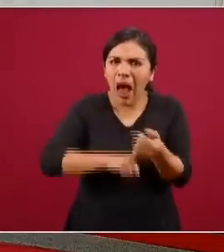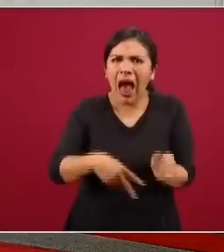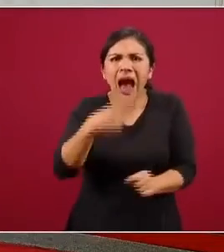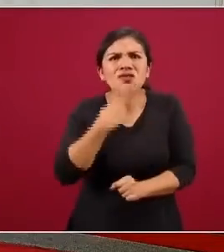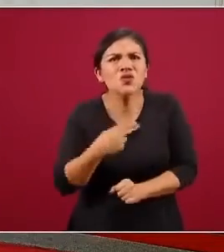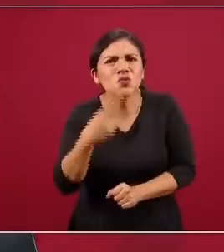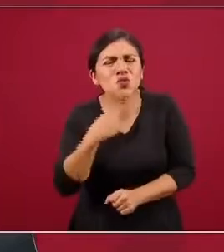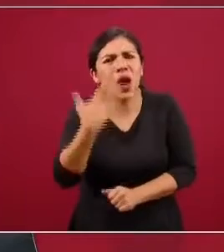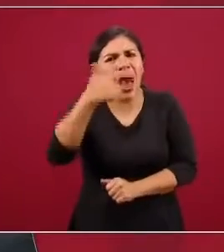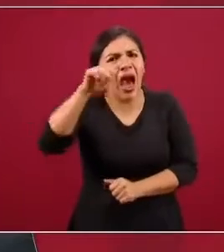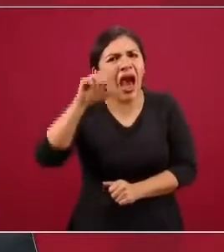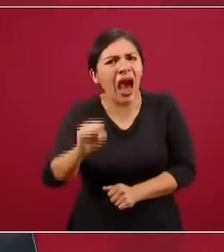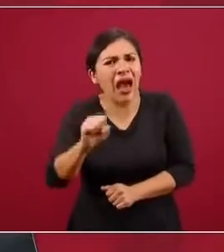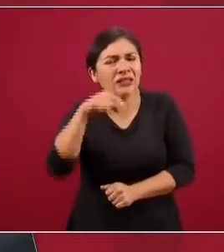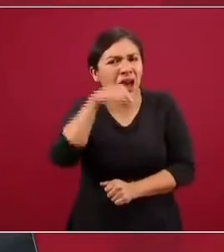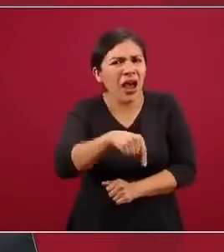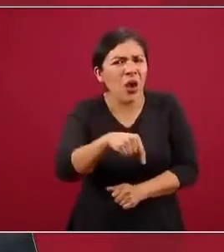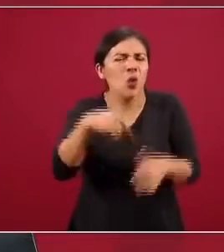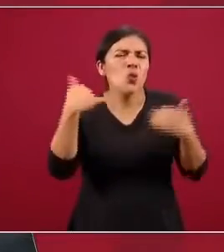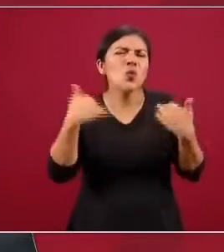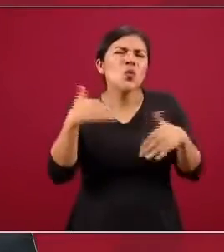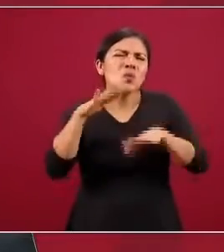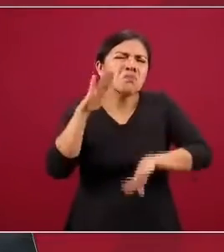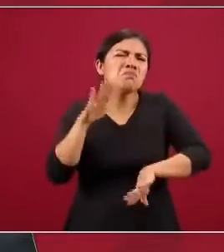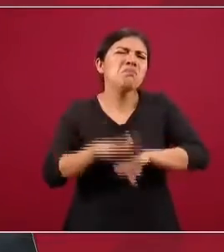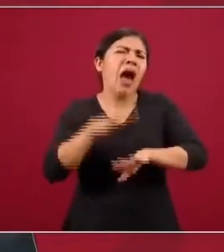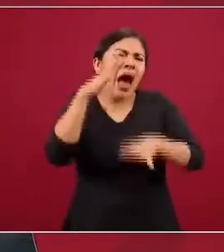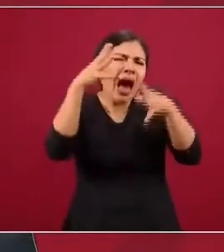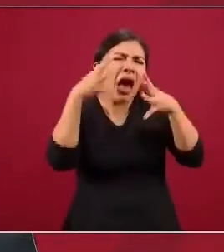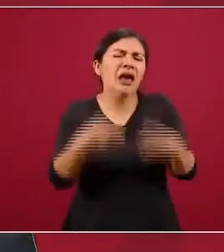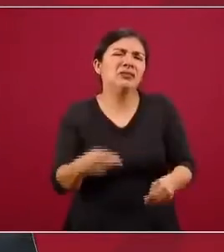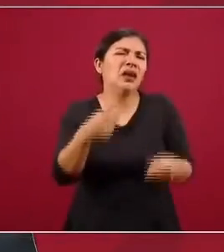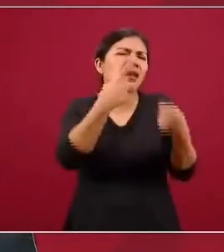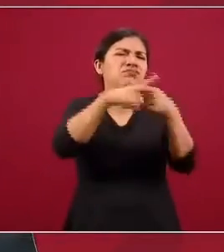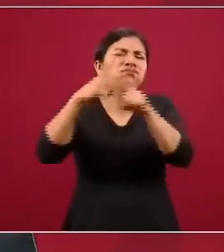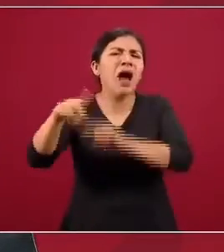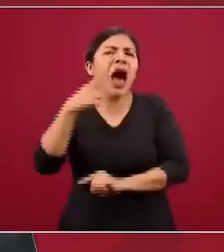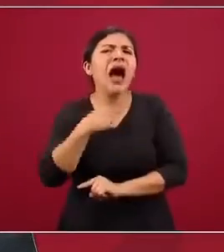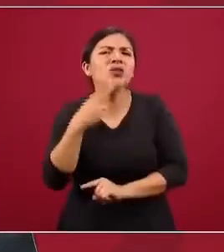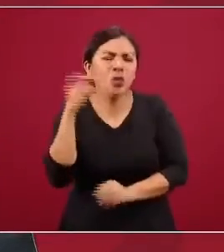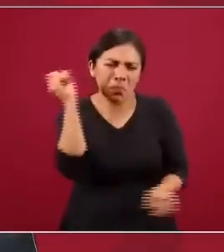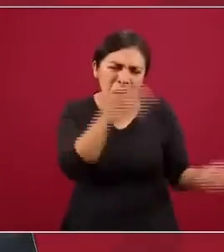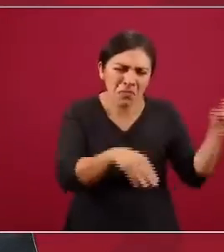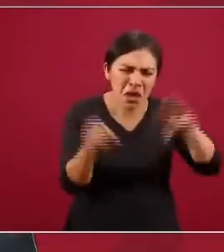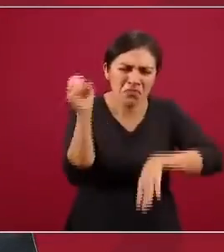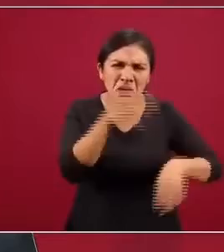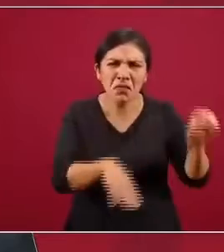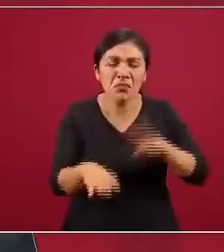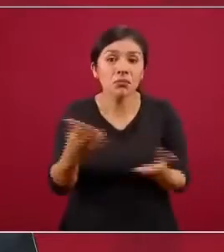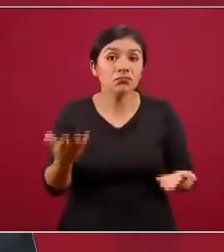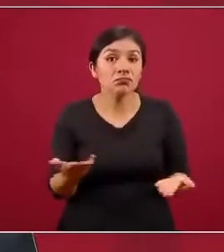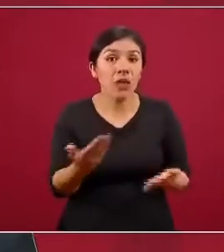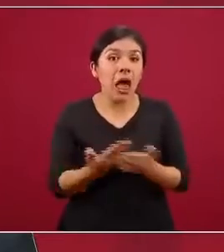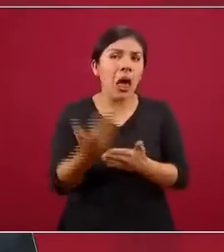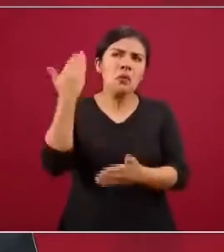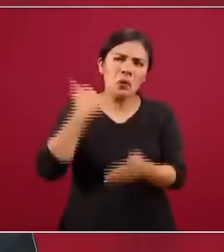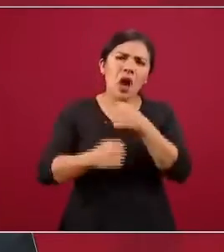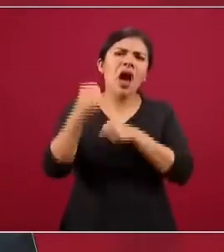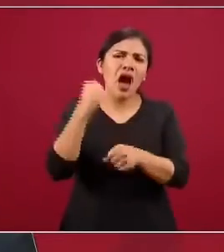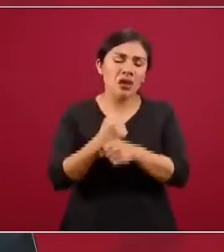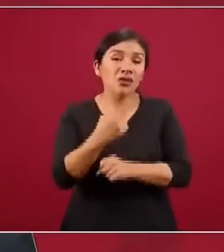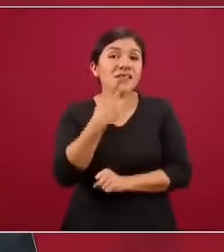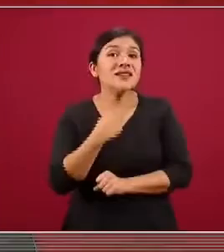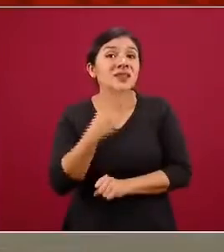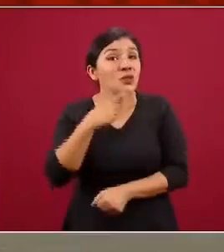azucaradas, carbonatadas, que tienen enormes cantidades de distintas azúcares y que desde hace varios años